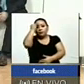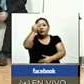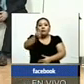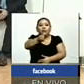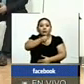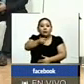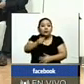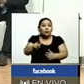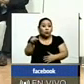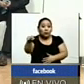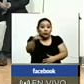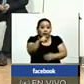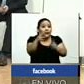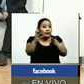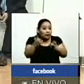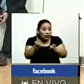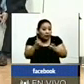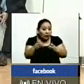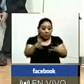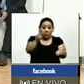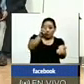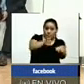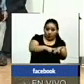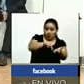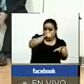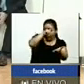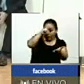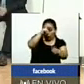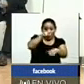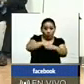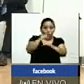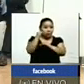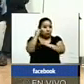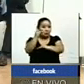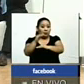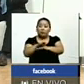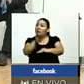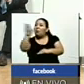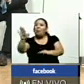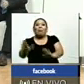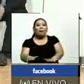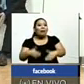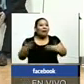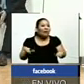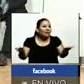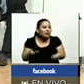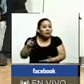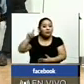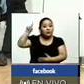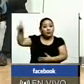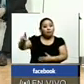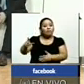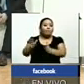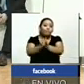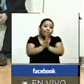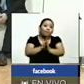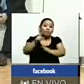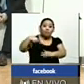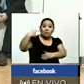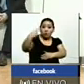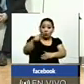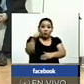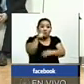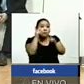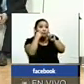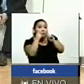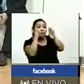fin de que si usted aspira a una visa de trabajo temporal, pues pueda tener en claro a qué se va a enfrentar. Así es que le pedimos que mañana no se pierda el